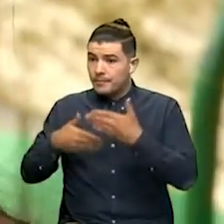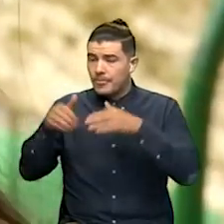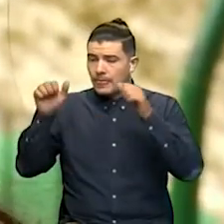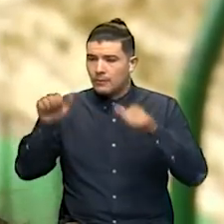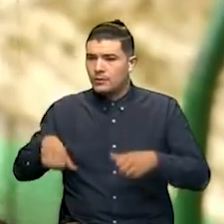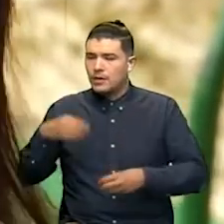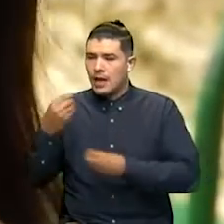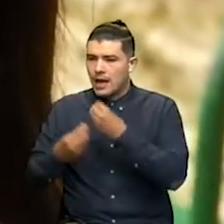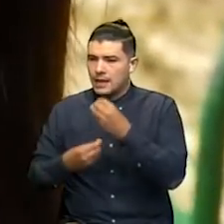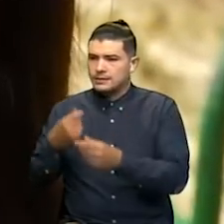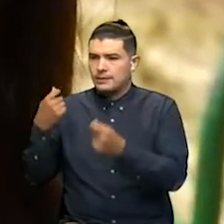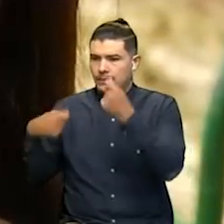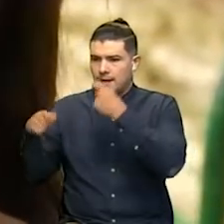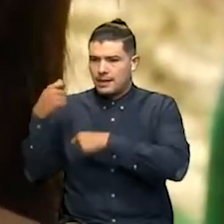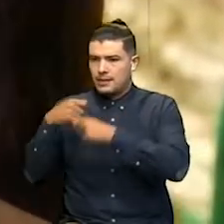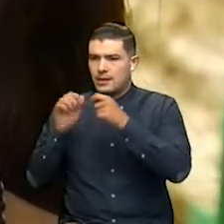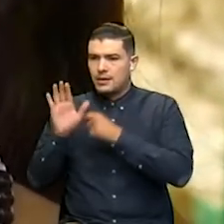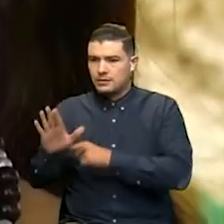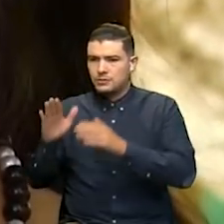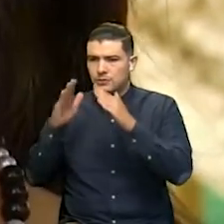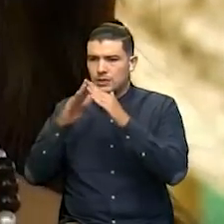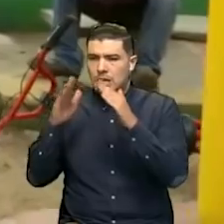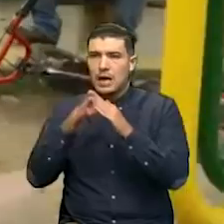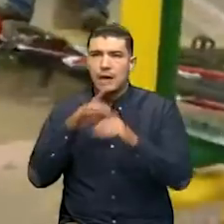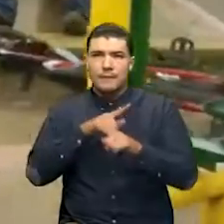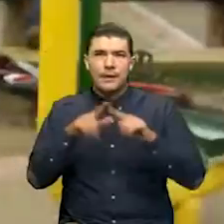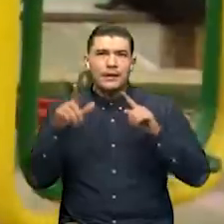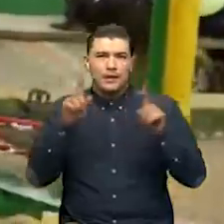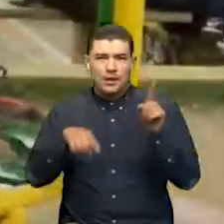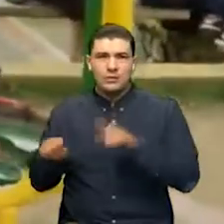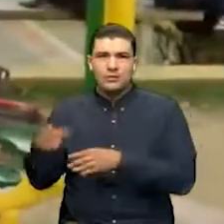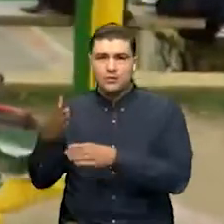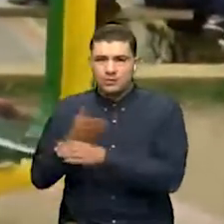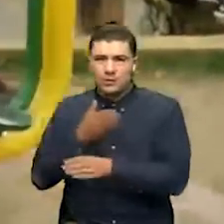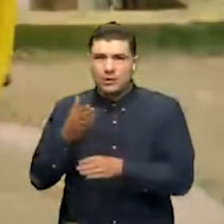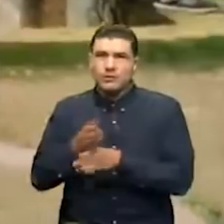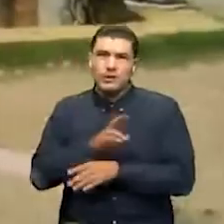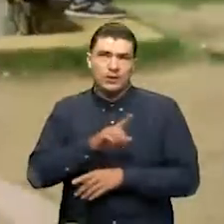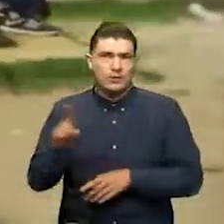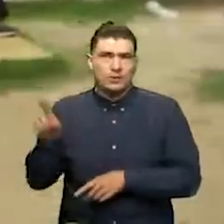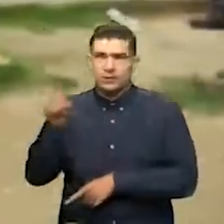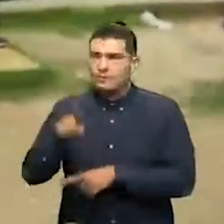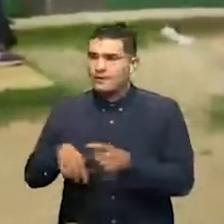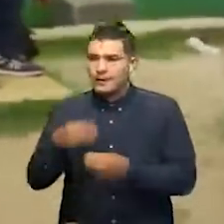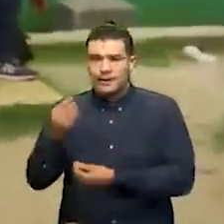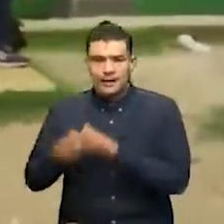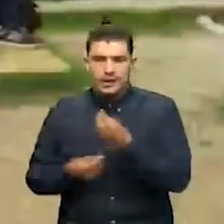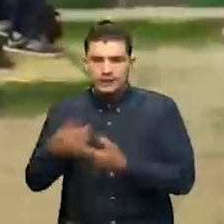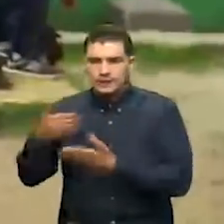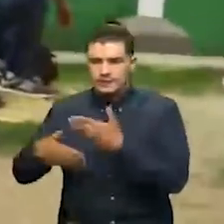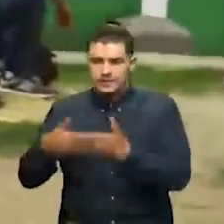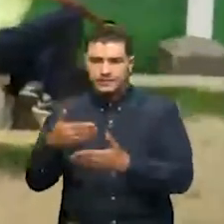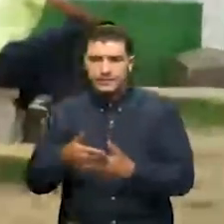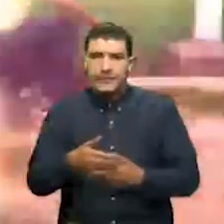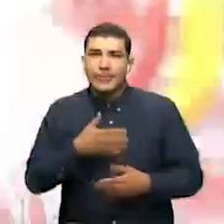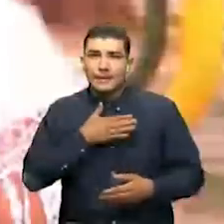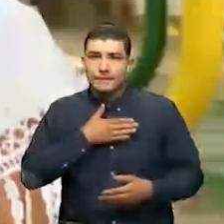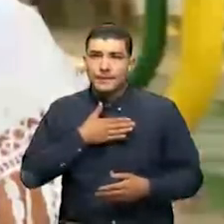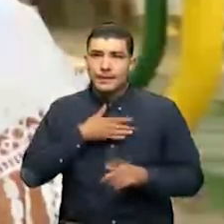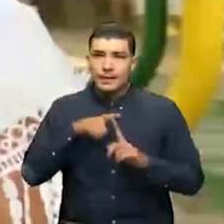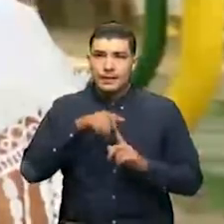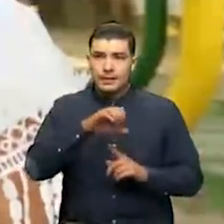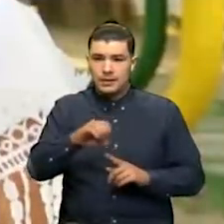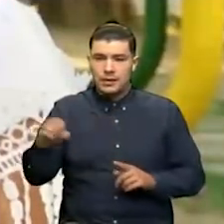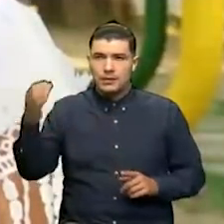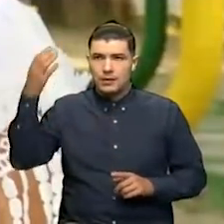esto, la venta de la casa, pero por ciertos inconvenientes no se ha podido realizar. Mis tíos, los